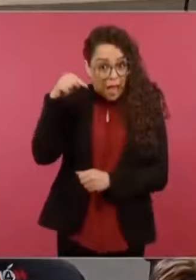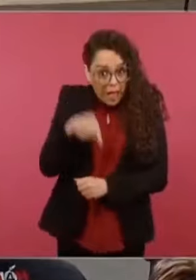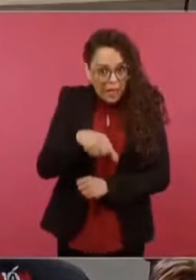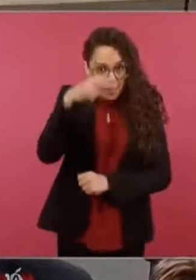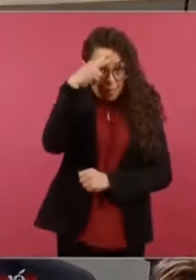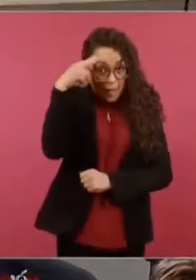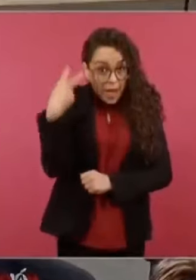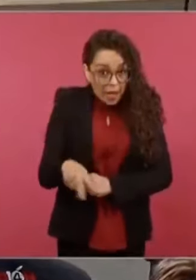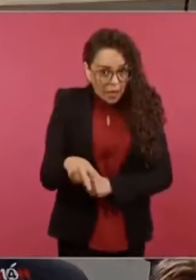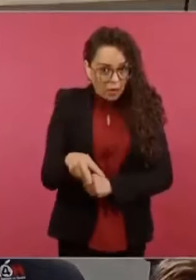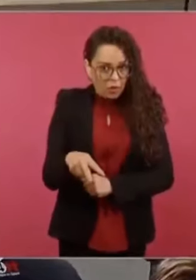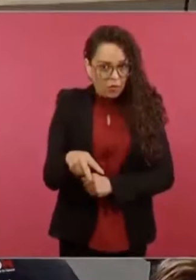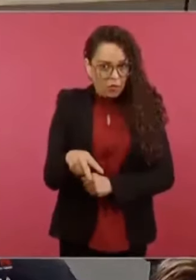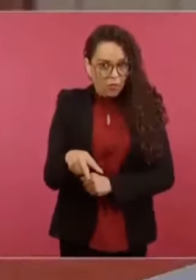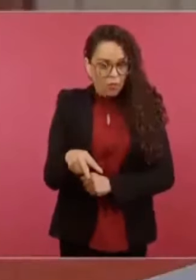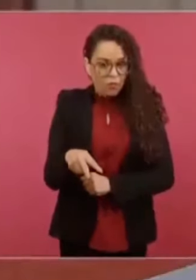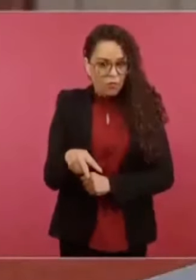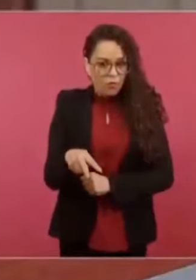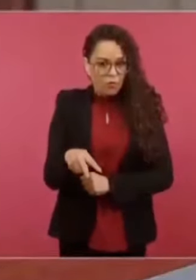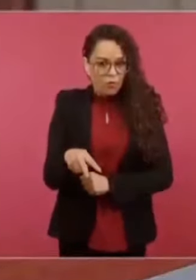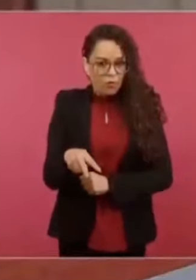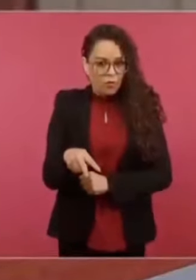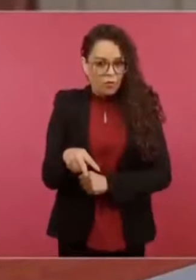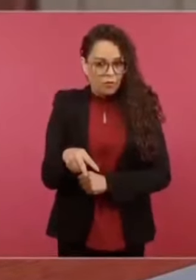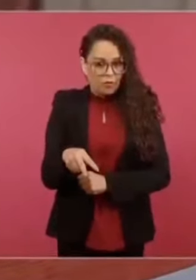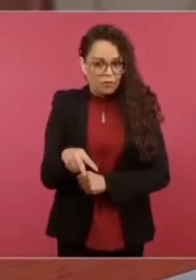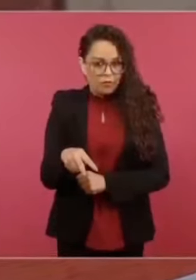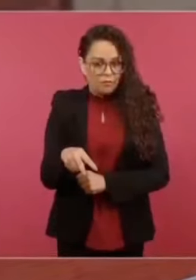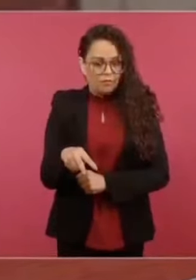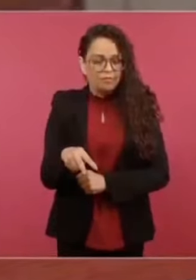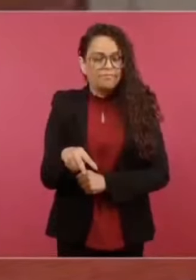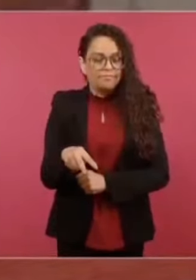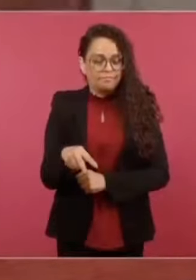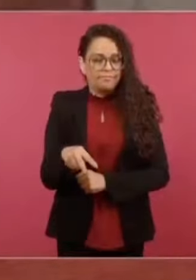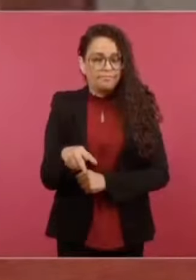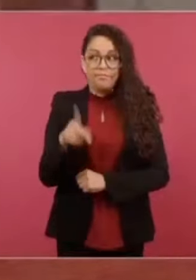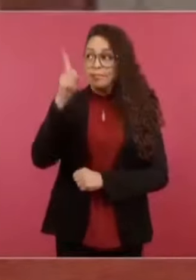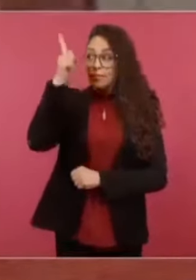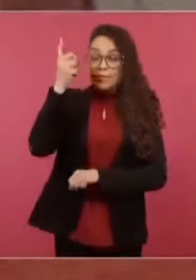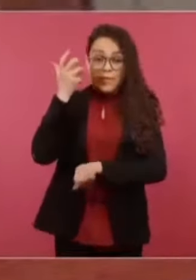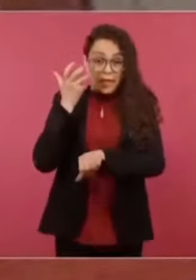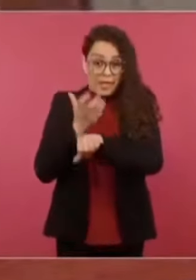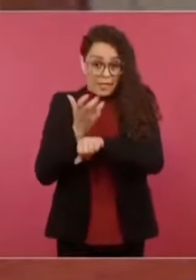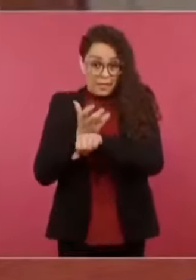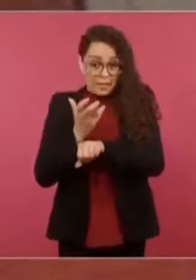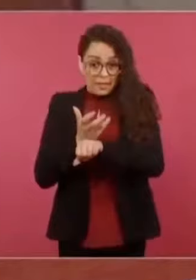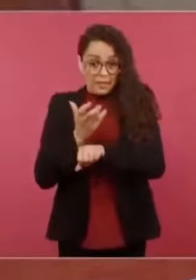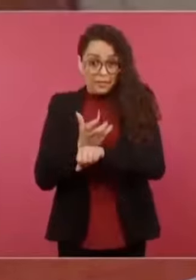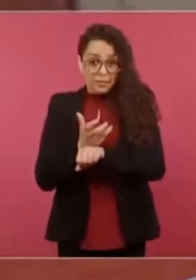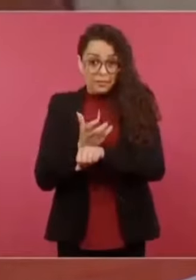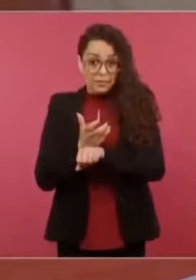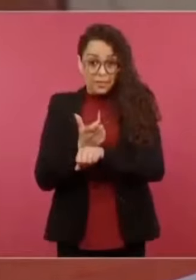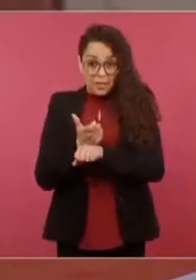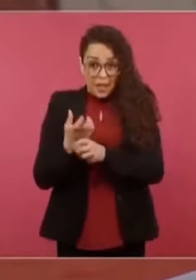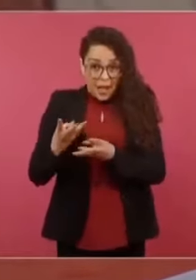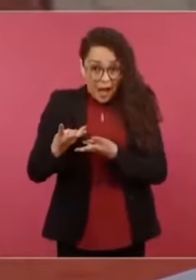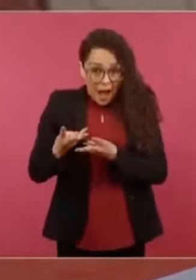y sin necesidad de que Estados Unidos gaste un centavo